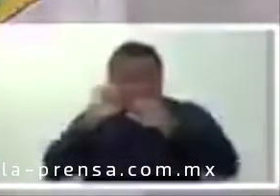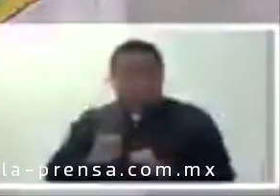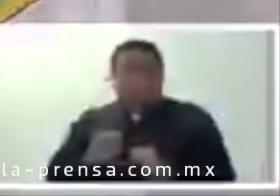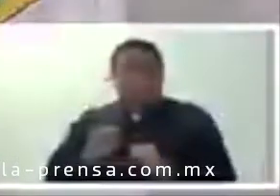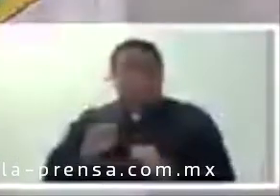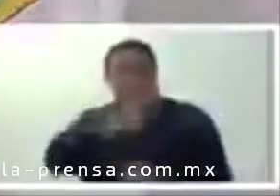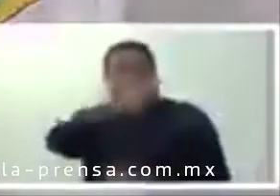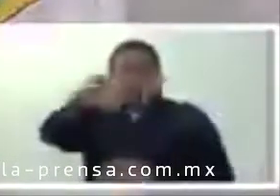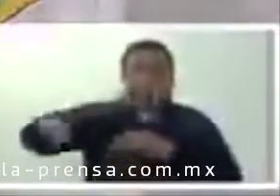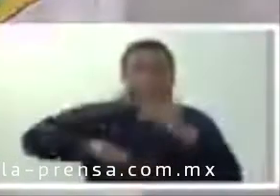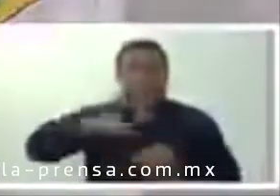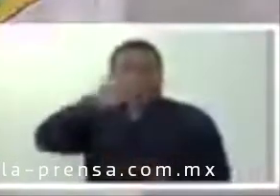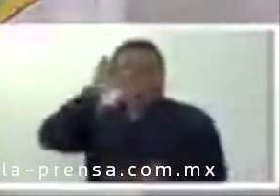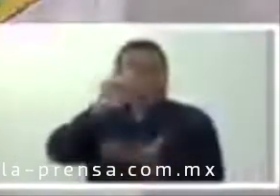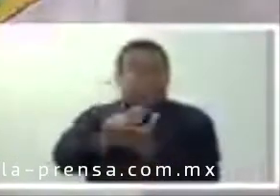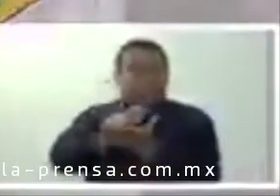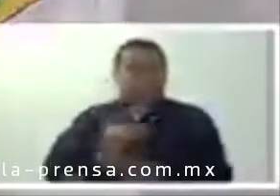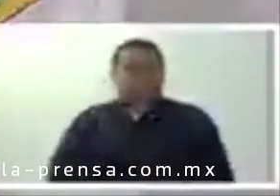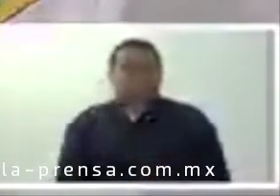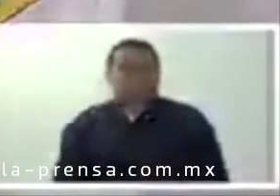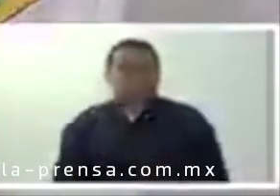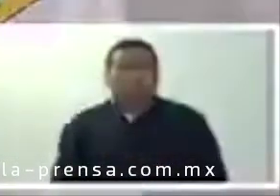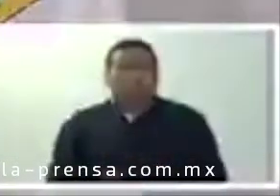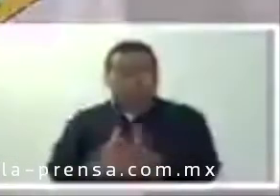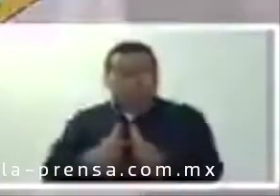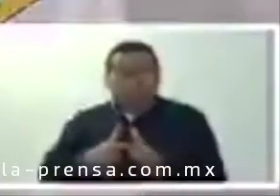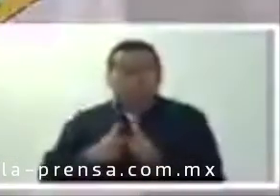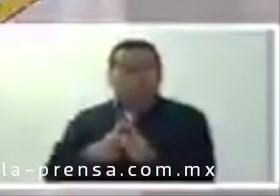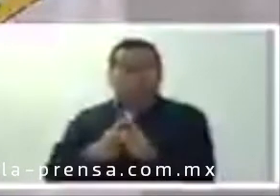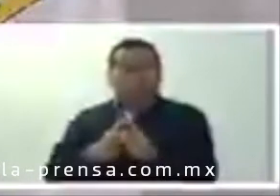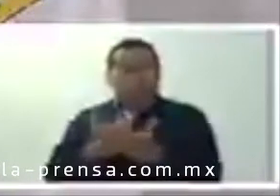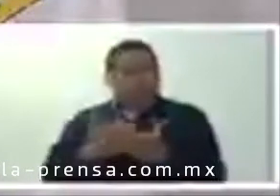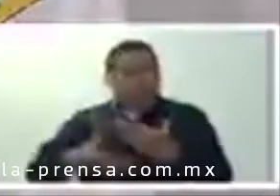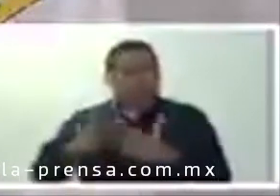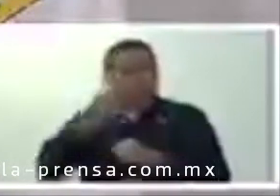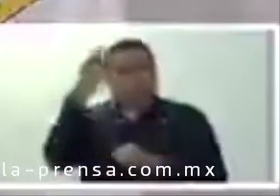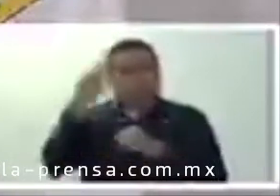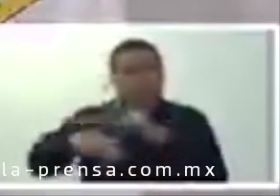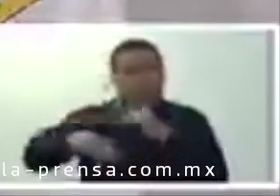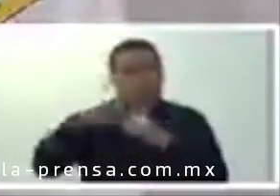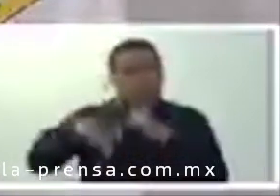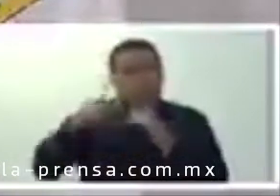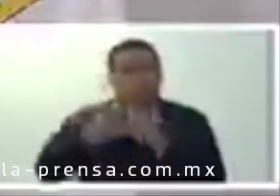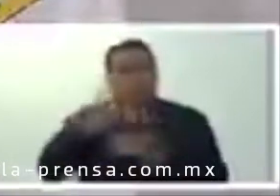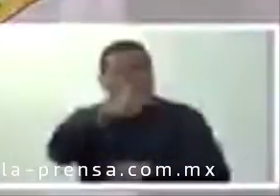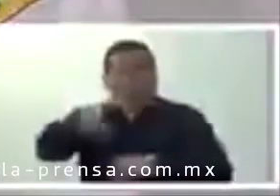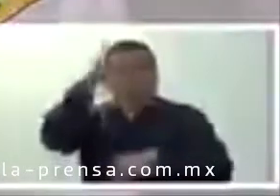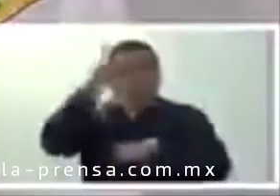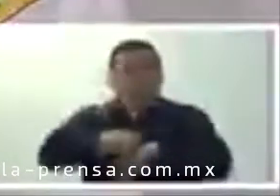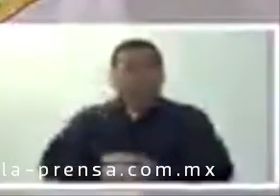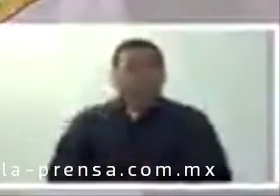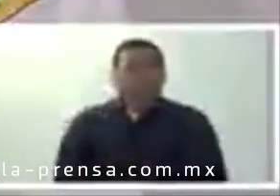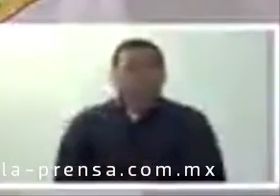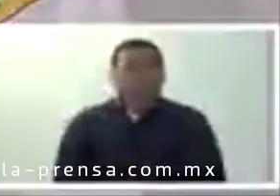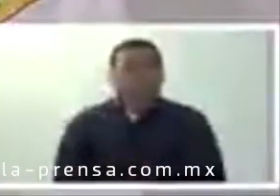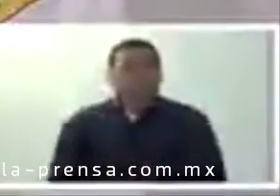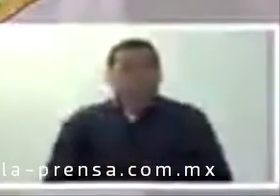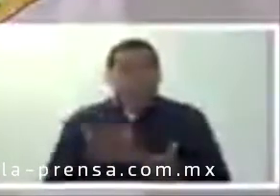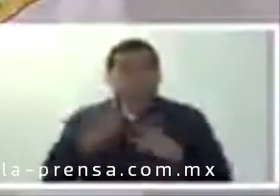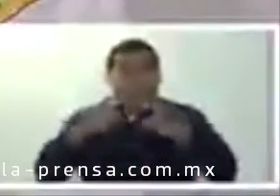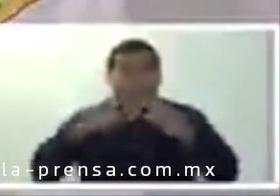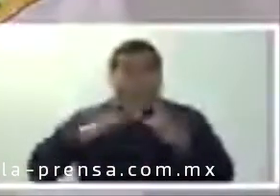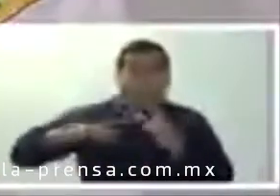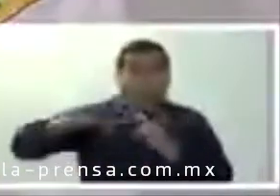todo el peso de la ley y se llegará hasta las últimas consecuencias en este